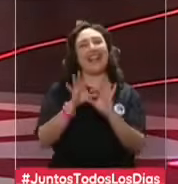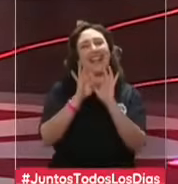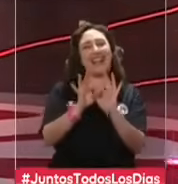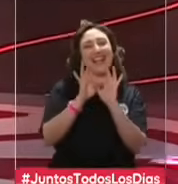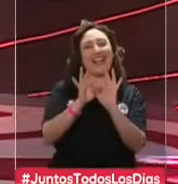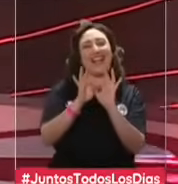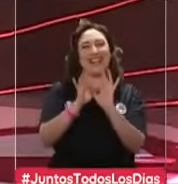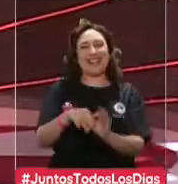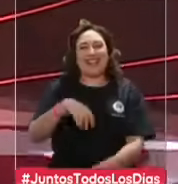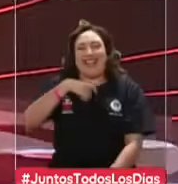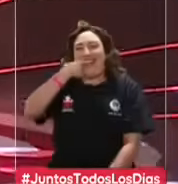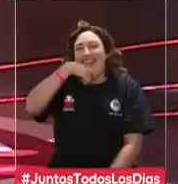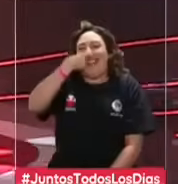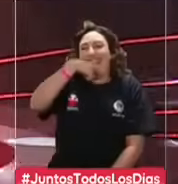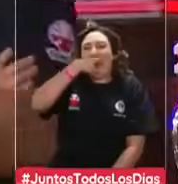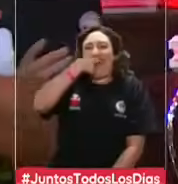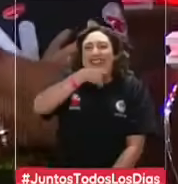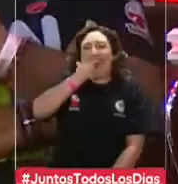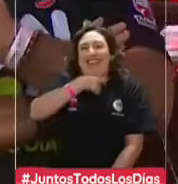gracias.